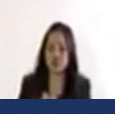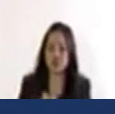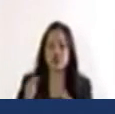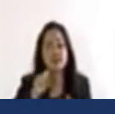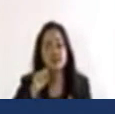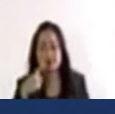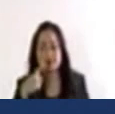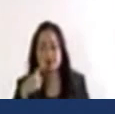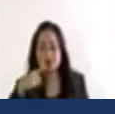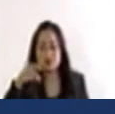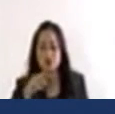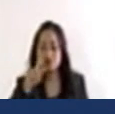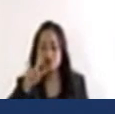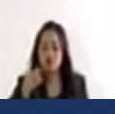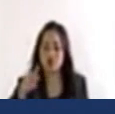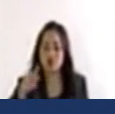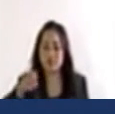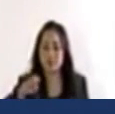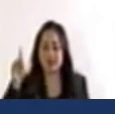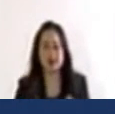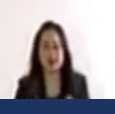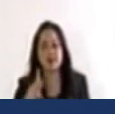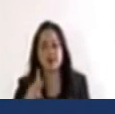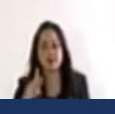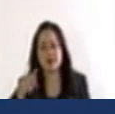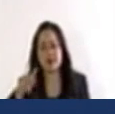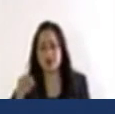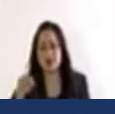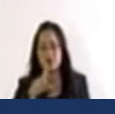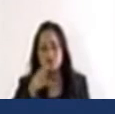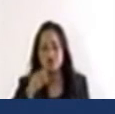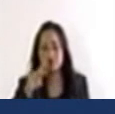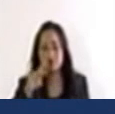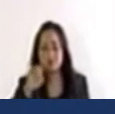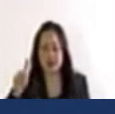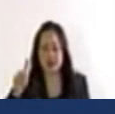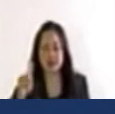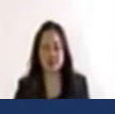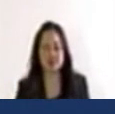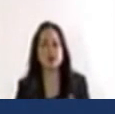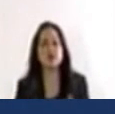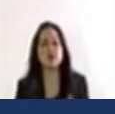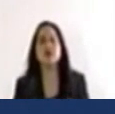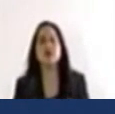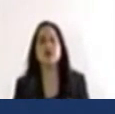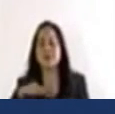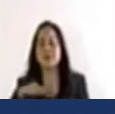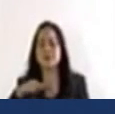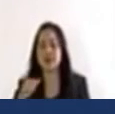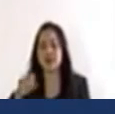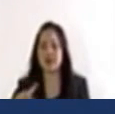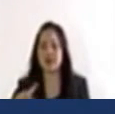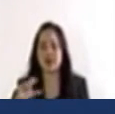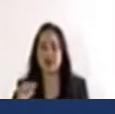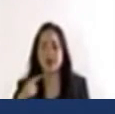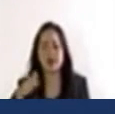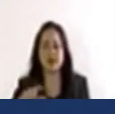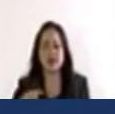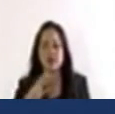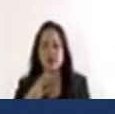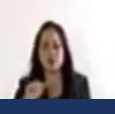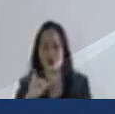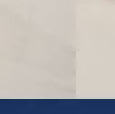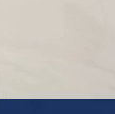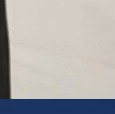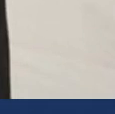significa hablar de la capacitación, del profesionalismo de la gente que está impartiendo justicia, y